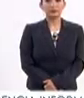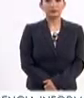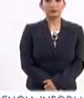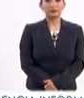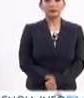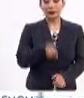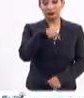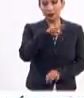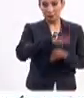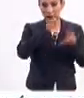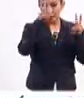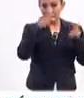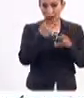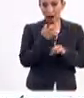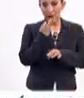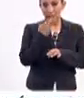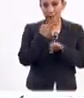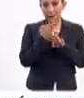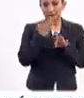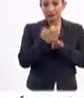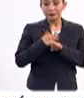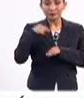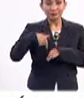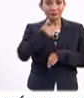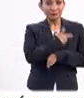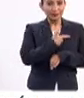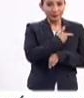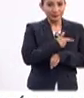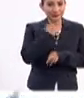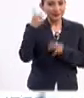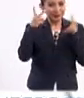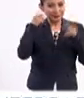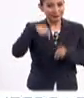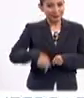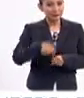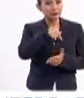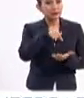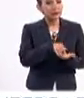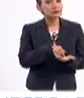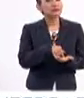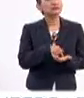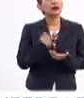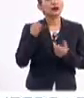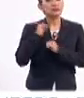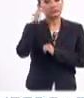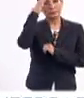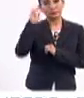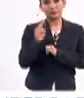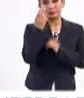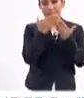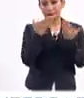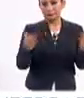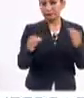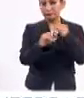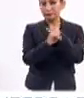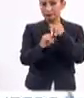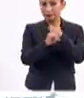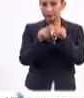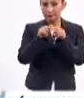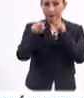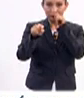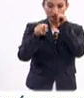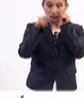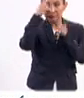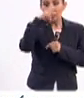De esto y más vamos a hablar en estos momentos. Tenemos el gusto, el honor de que nos acompañe en el estudio de Interfaz la rectora de la Universidad Abierta y a Distancia